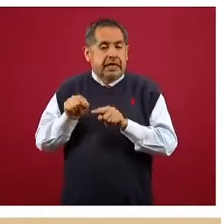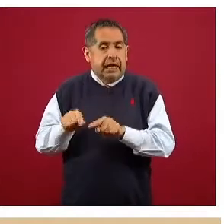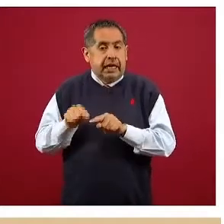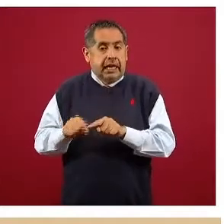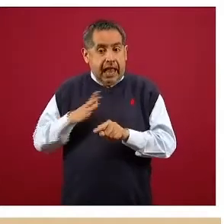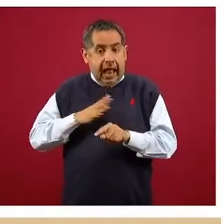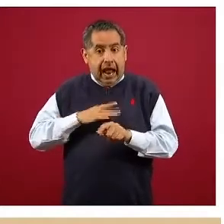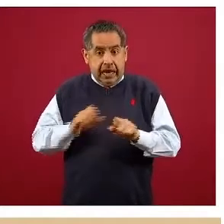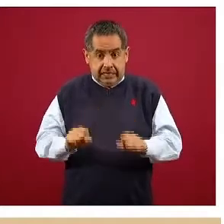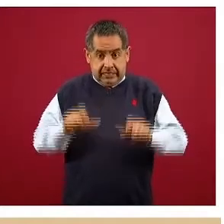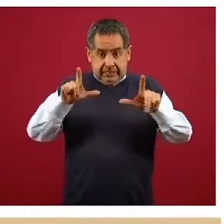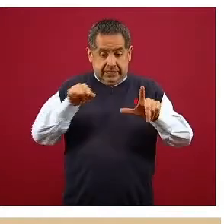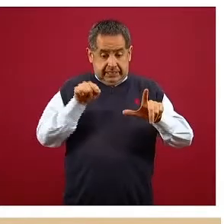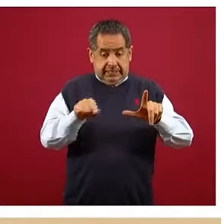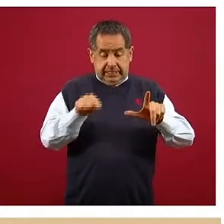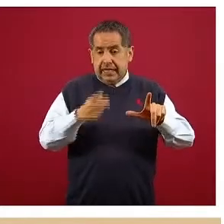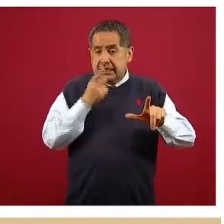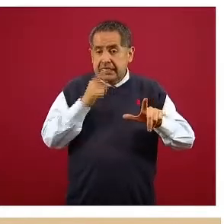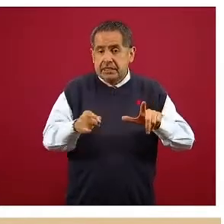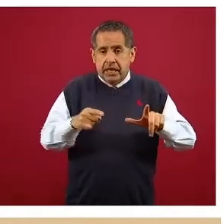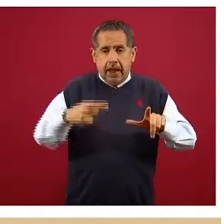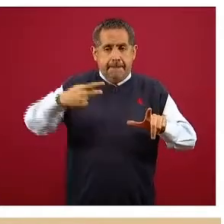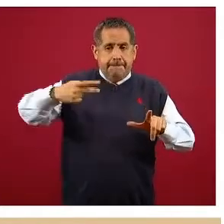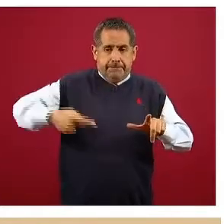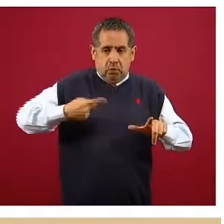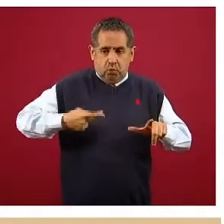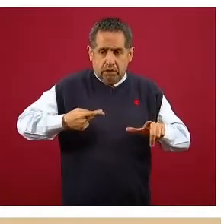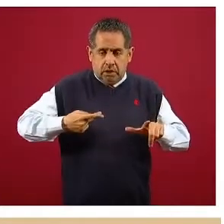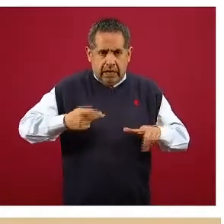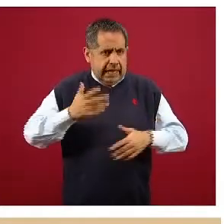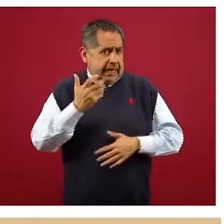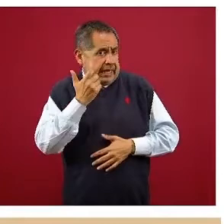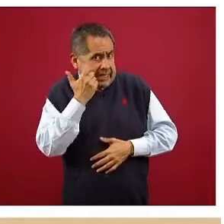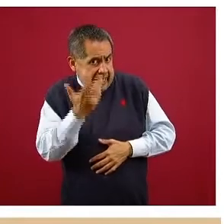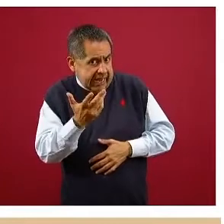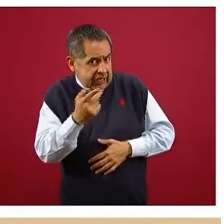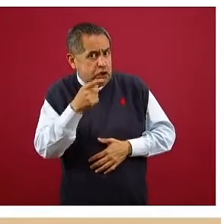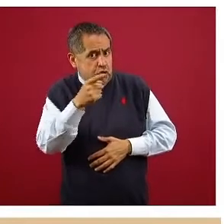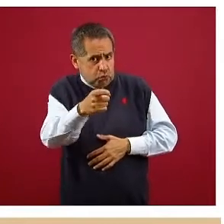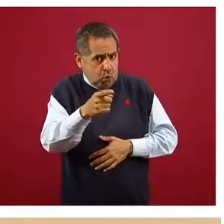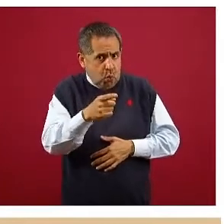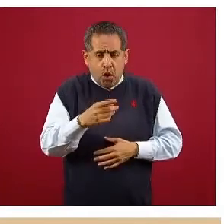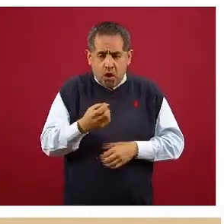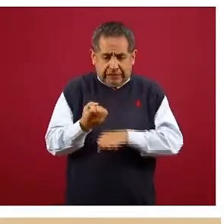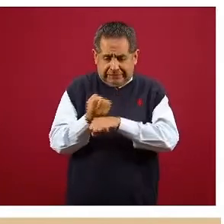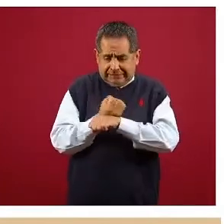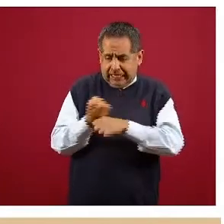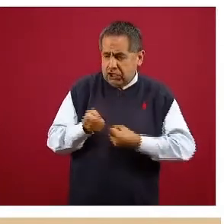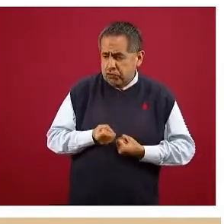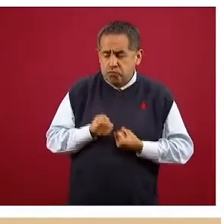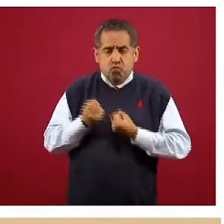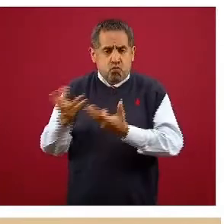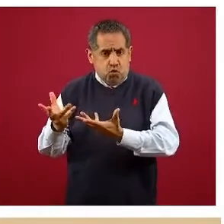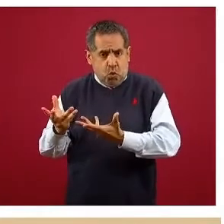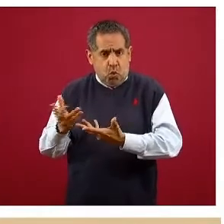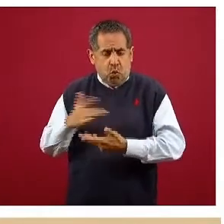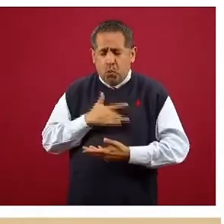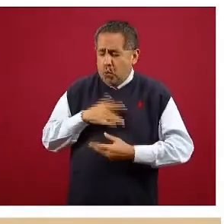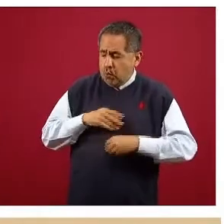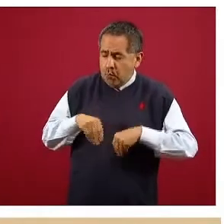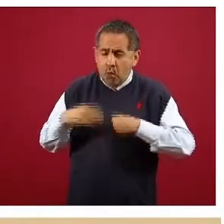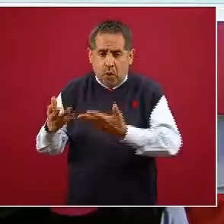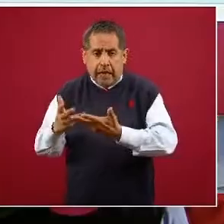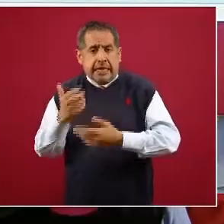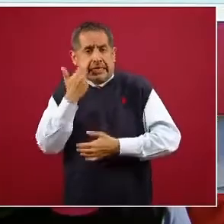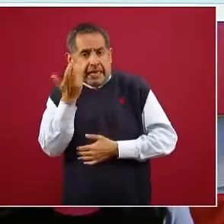esta plataforma Facebook una pregunta: ¿deseas convertirte en donador voluntario y altruista de sangre? Y hay